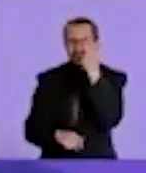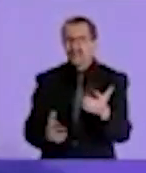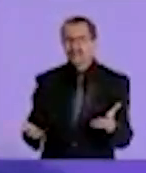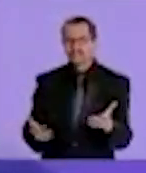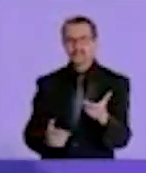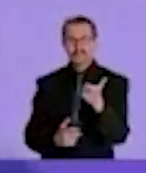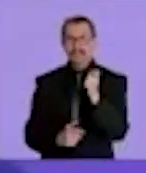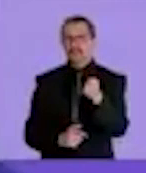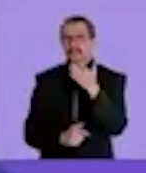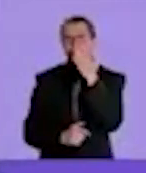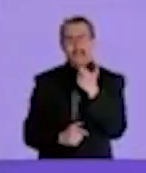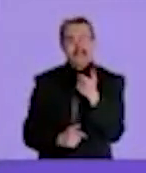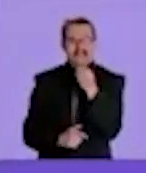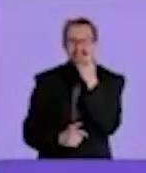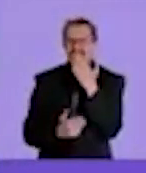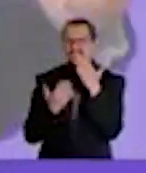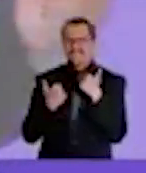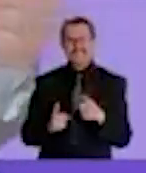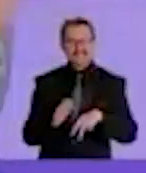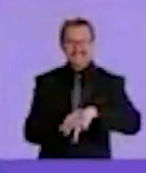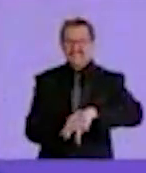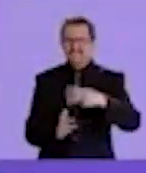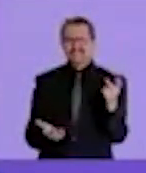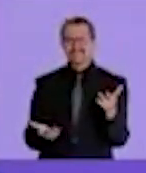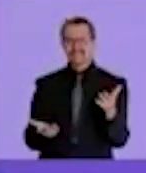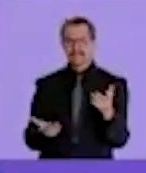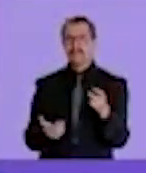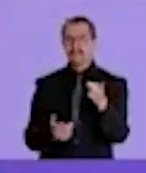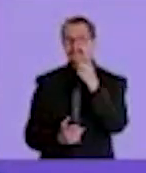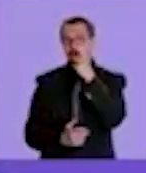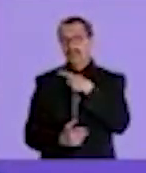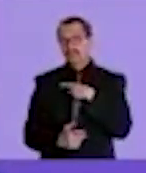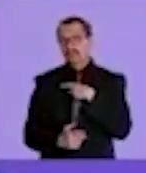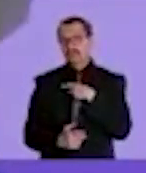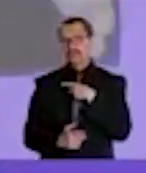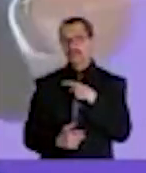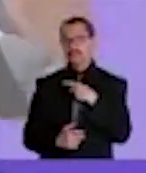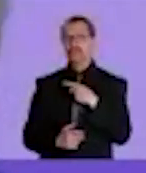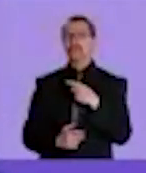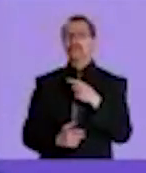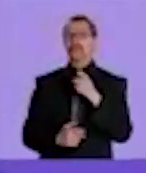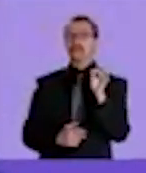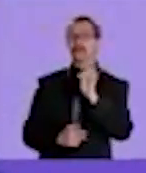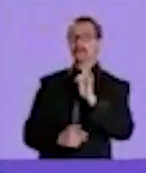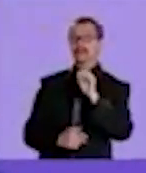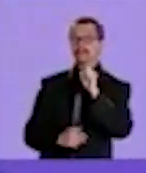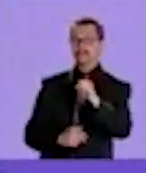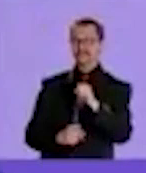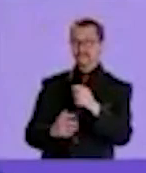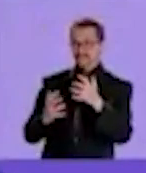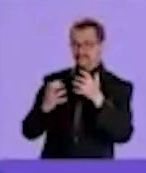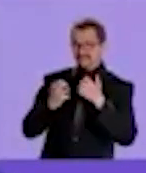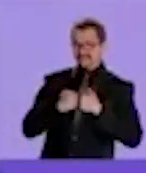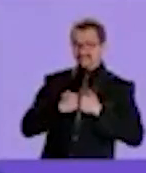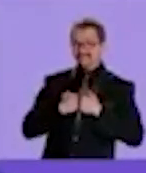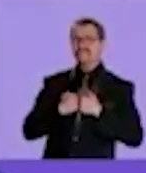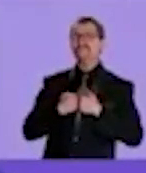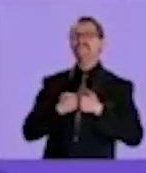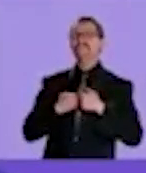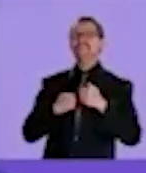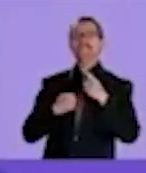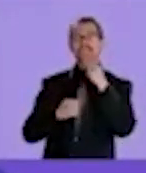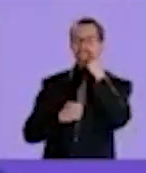todo el país he estado allá me han dicho si me agarran voy a la cárcel y cuando menos tengo comida